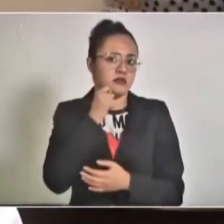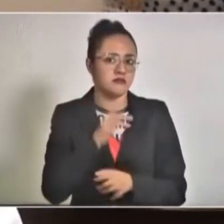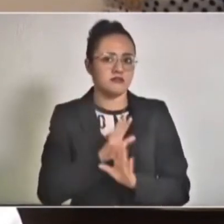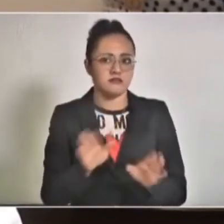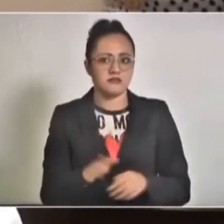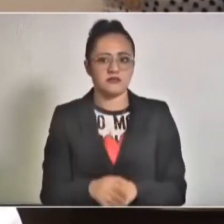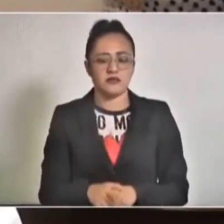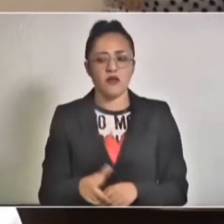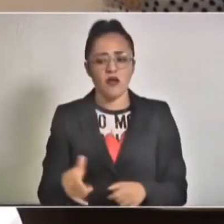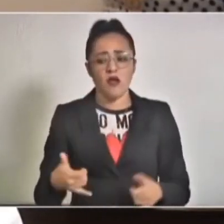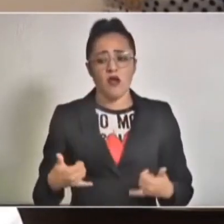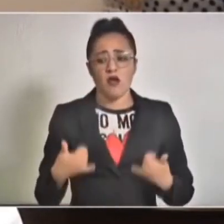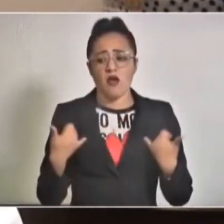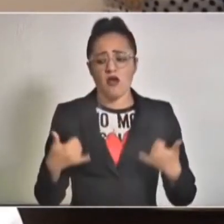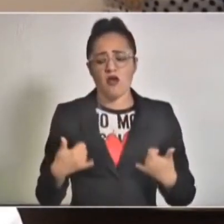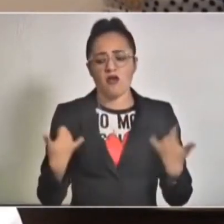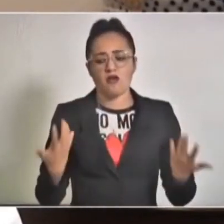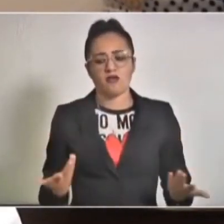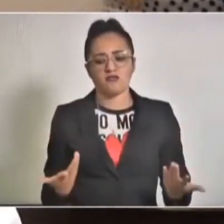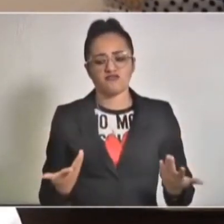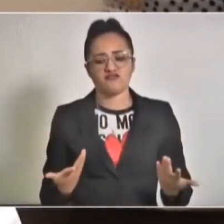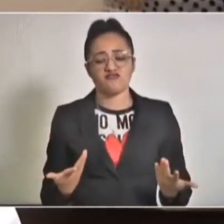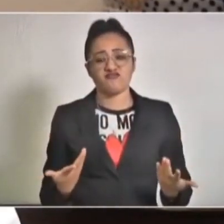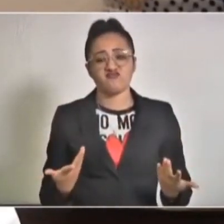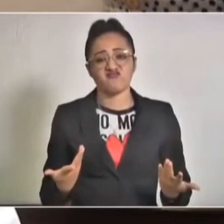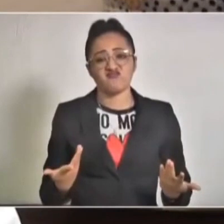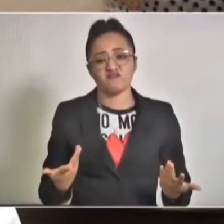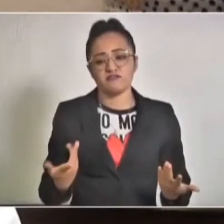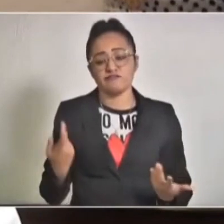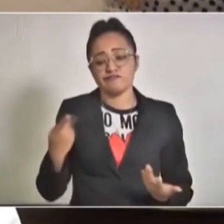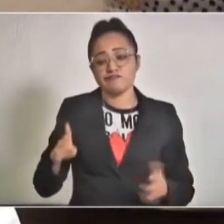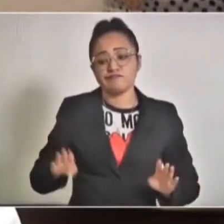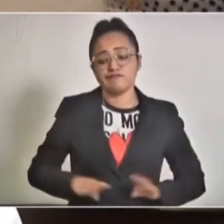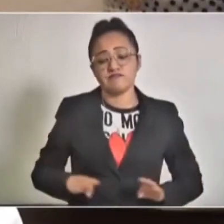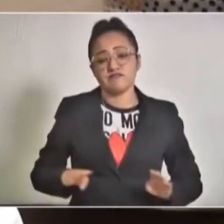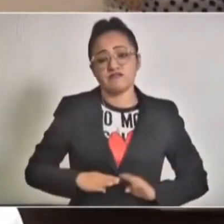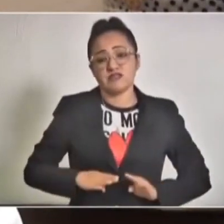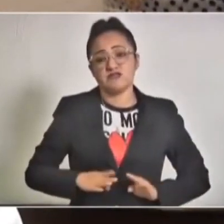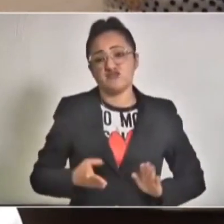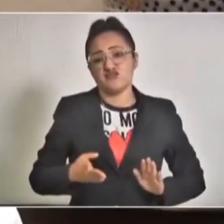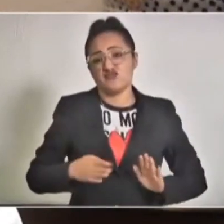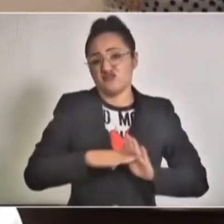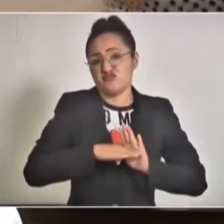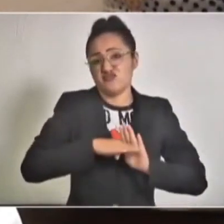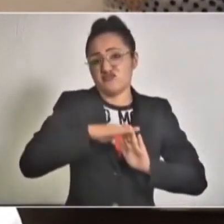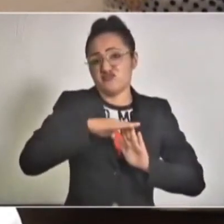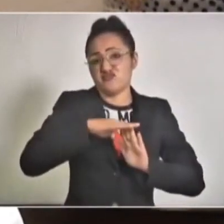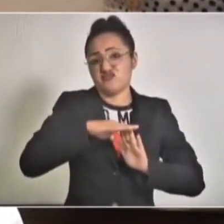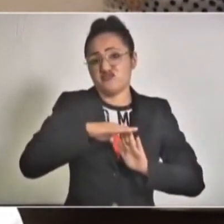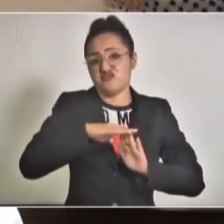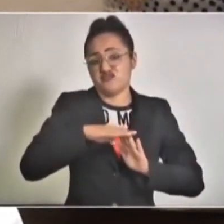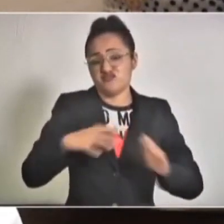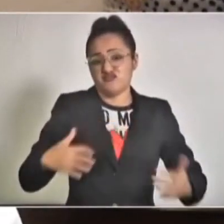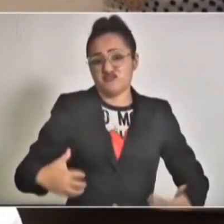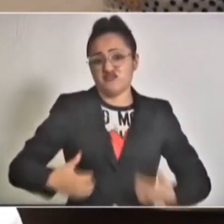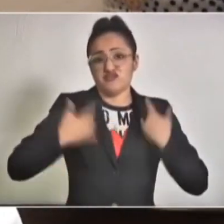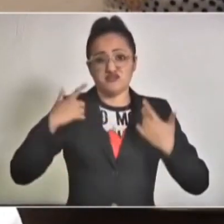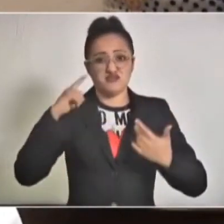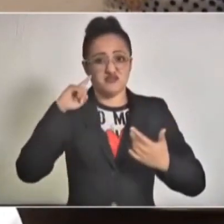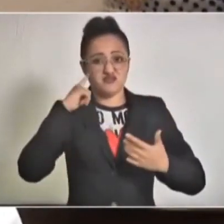será un muchacho de comportamiento excesivo y agresivo